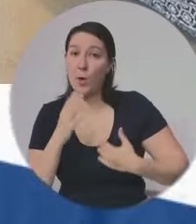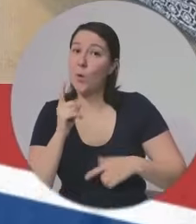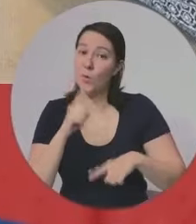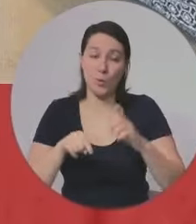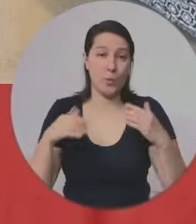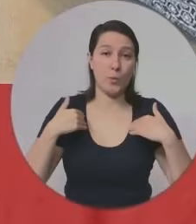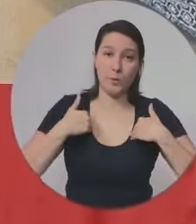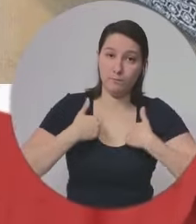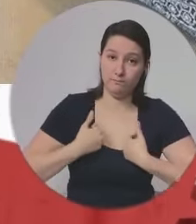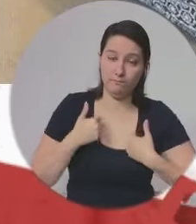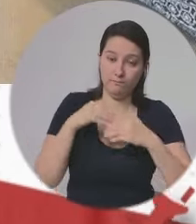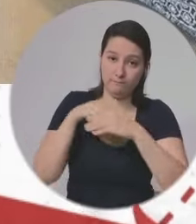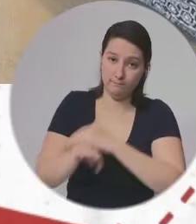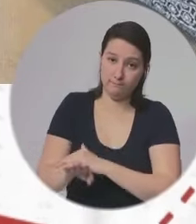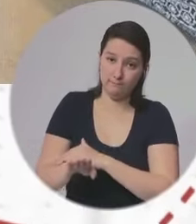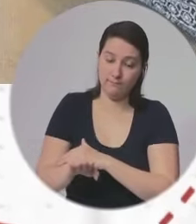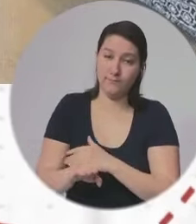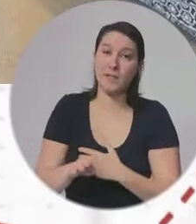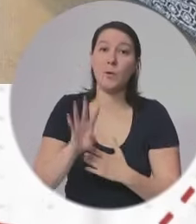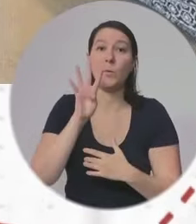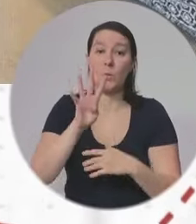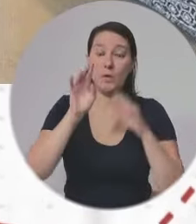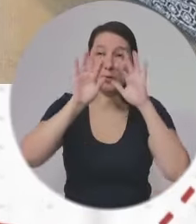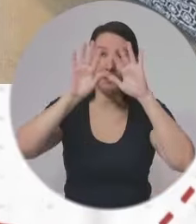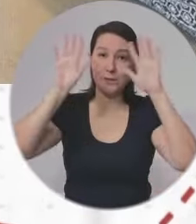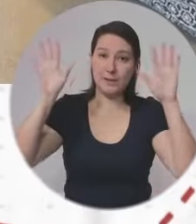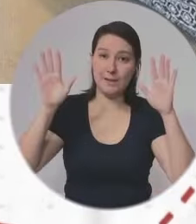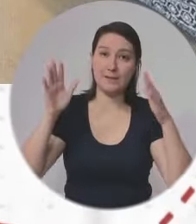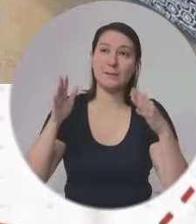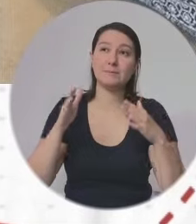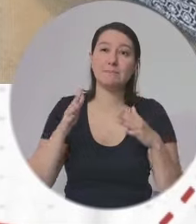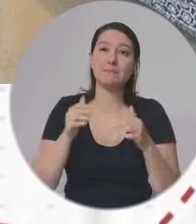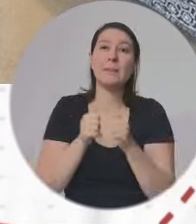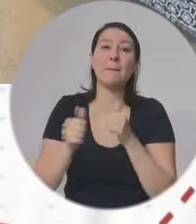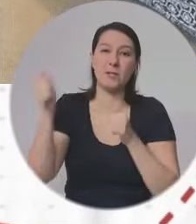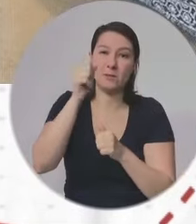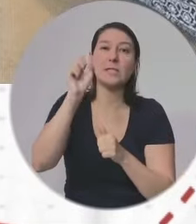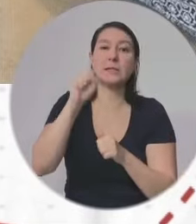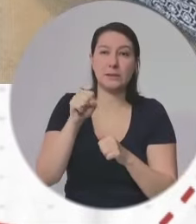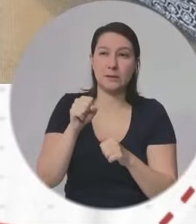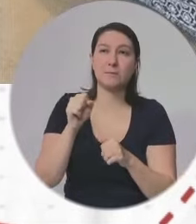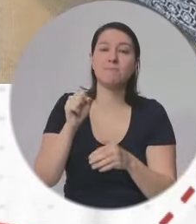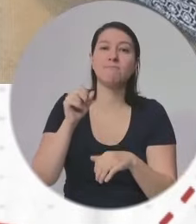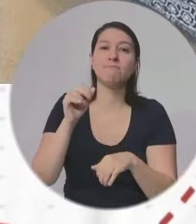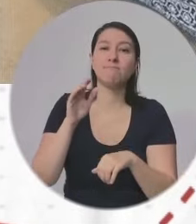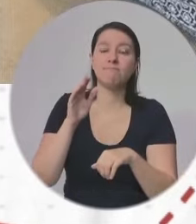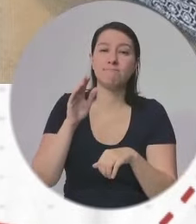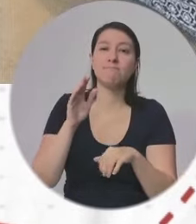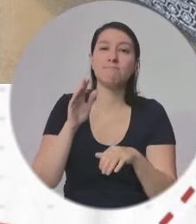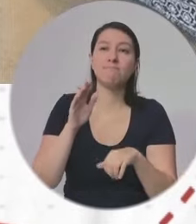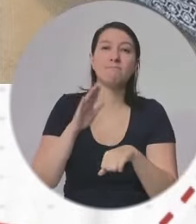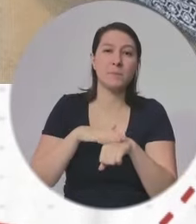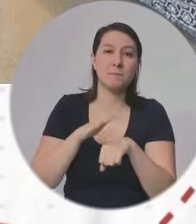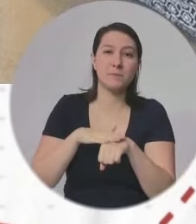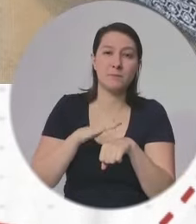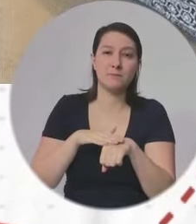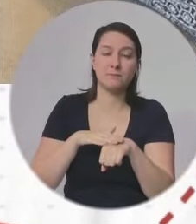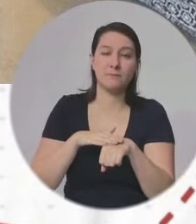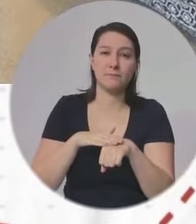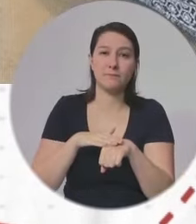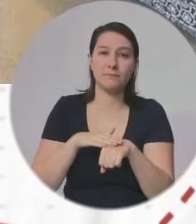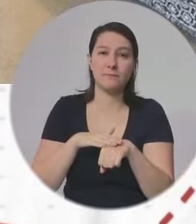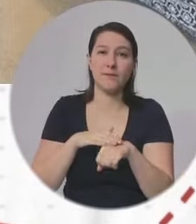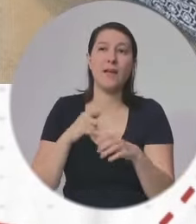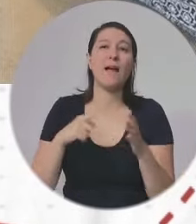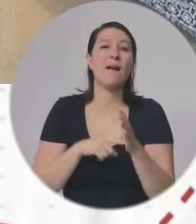visitar la gran mayoría de hoteles cuatro estrellas pues lo permiten pero también al tener una franquicia o ser parte de un Resort a veces también